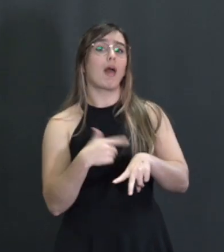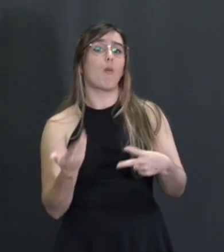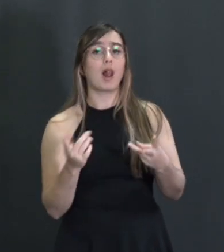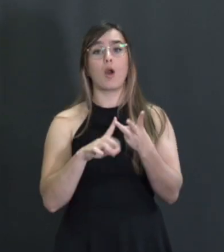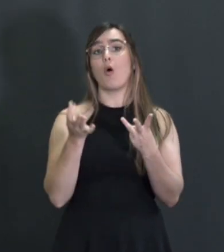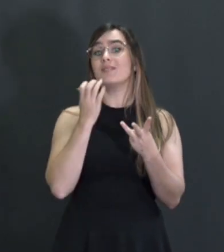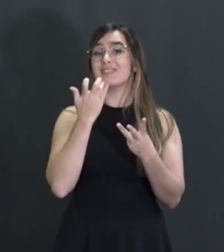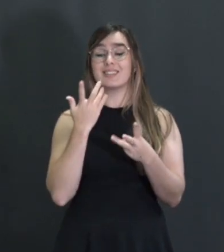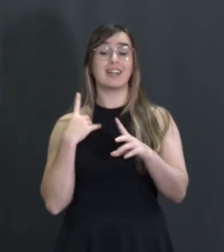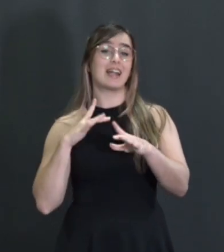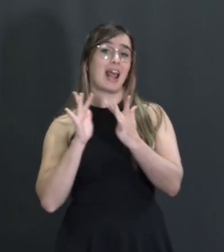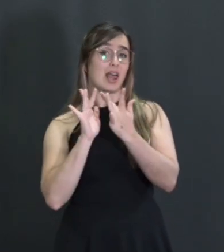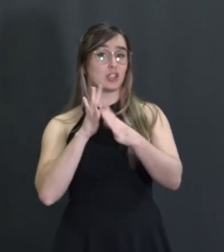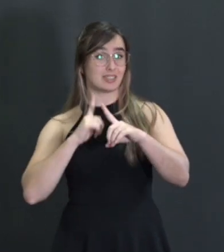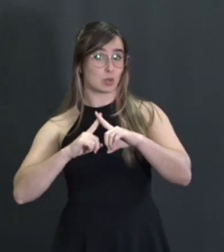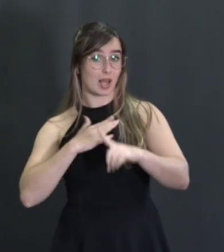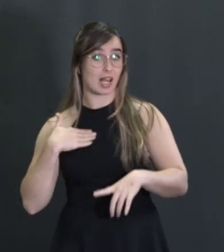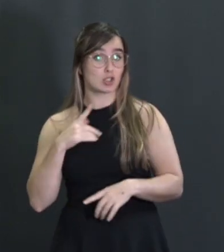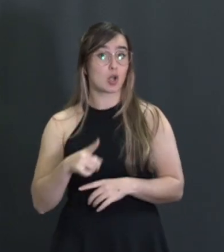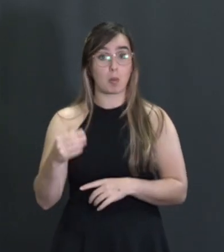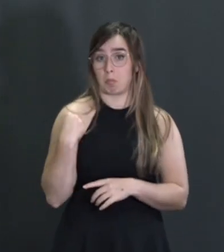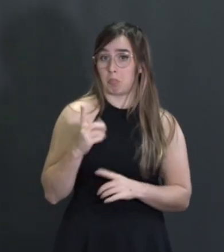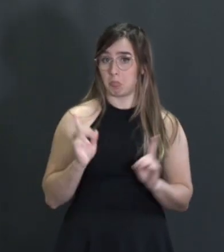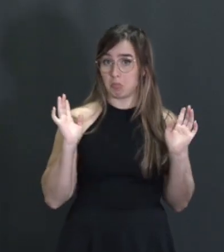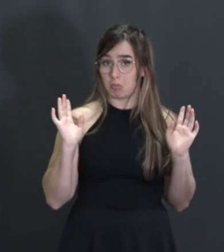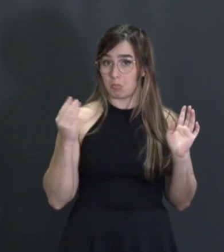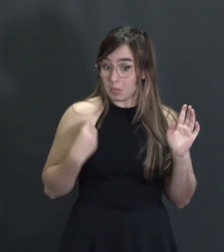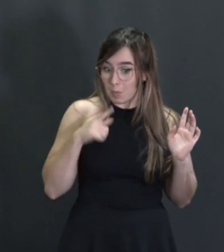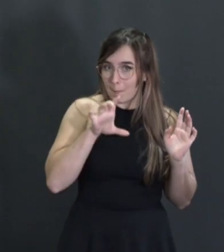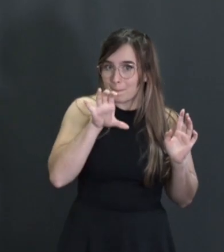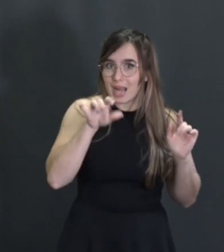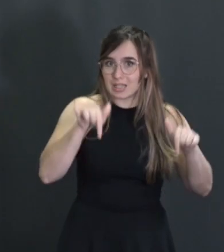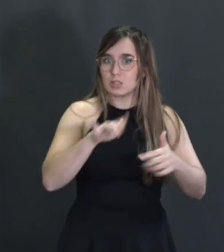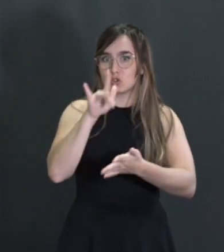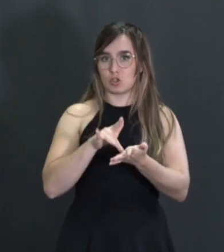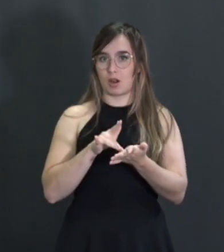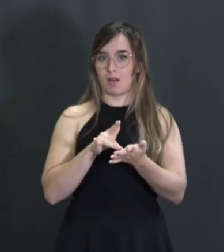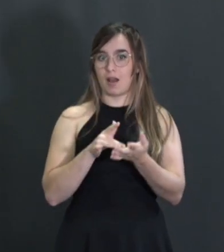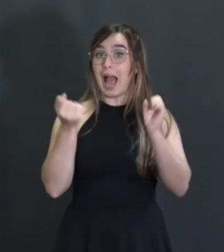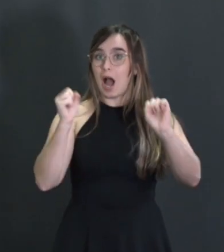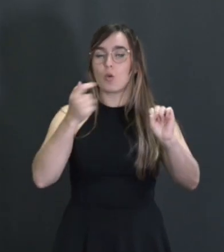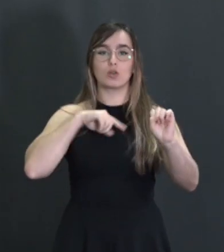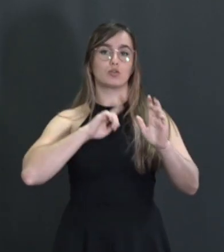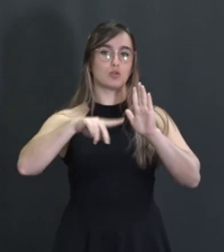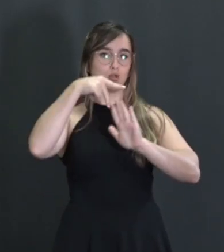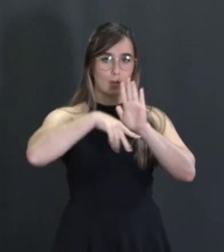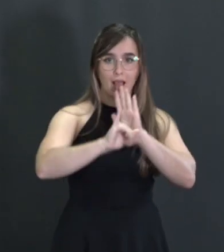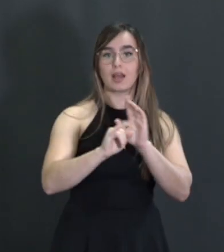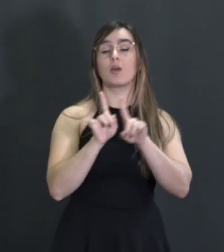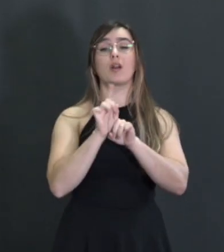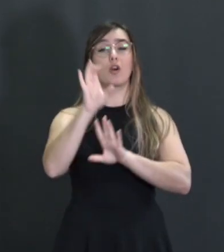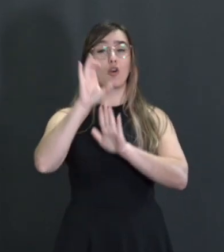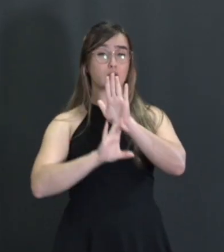sexuales. Eso pasa en este país, a pesar de que tengamos normas y de que la Constitución, en el nuevo artículo